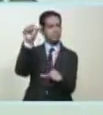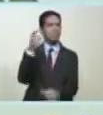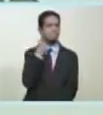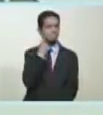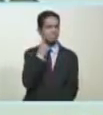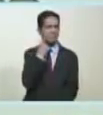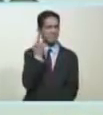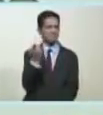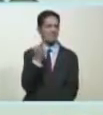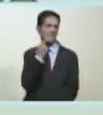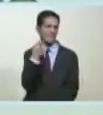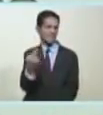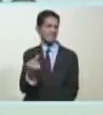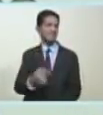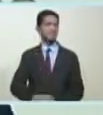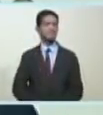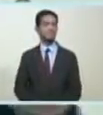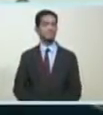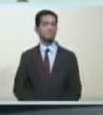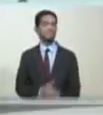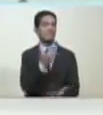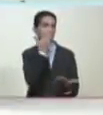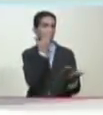teniendo como garante al Poder Electoral,